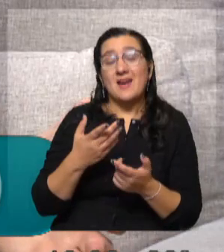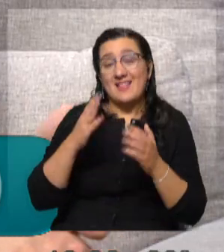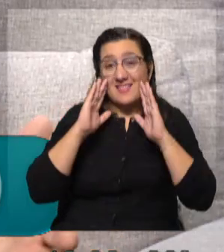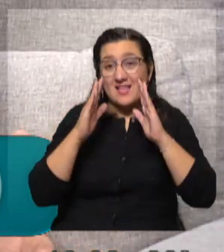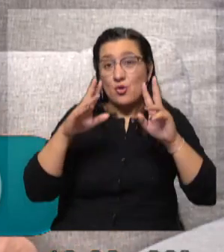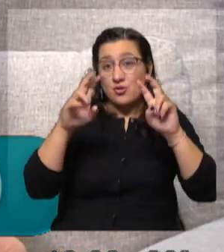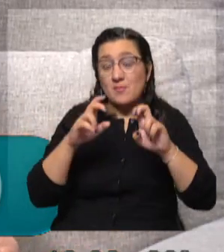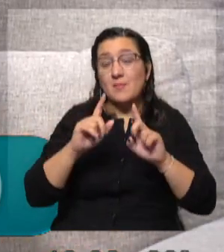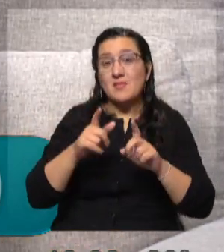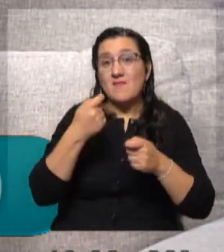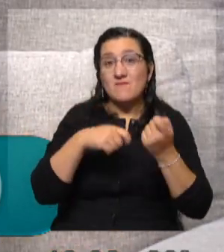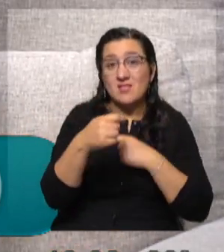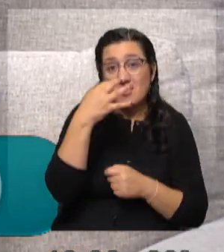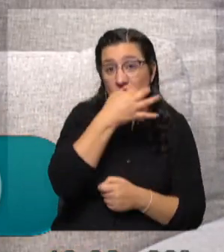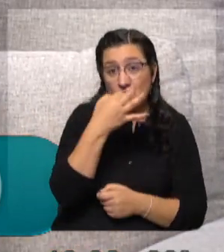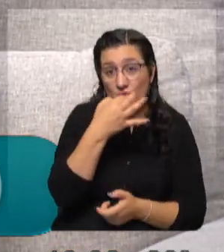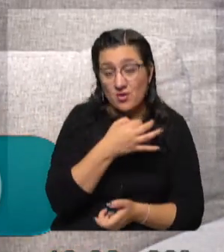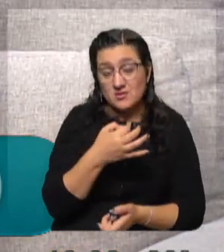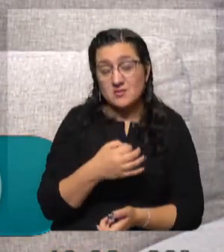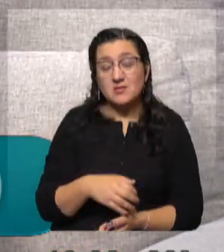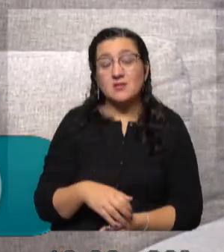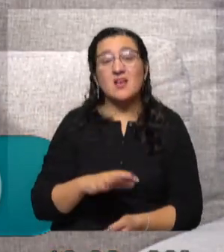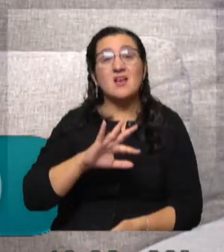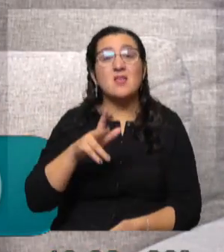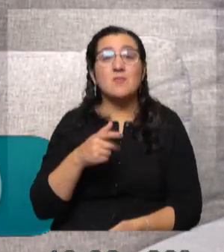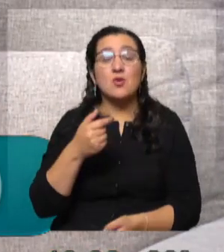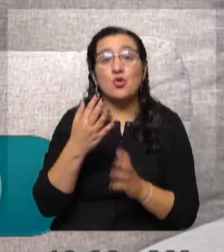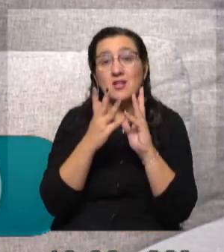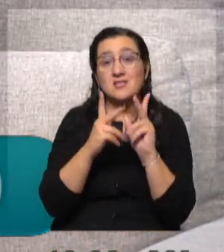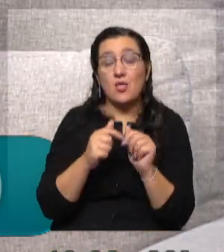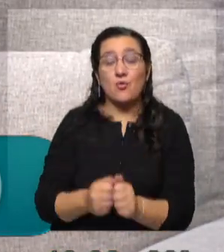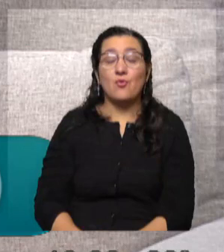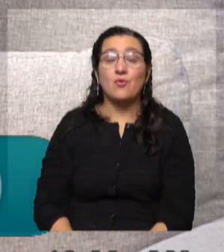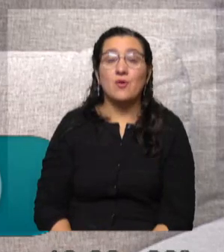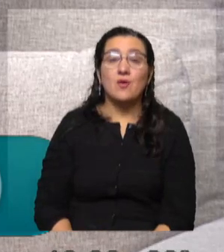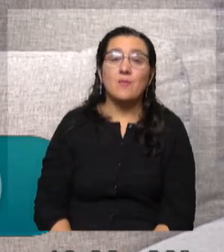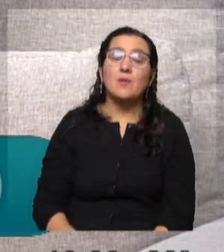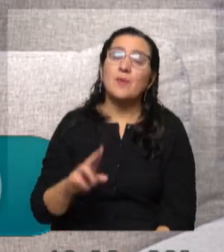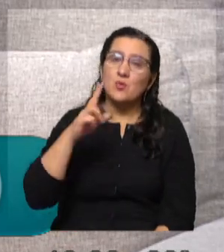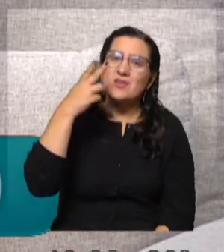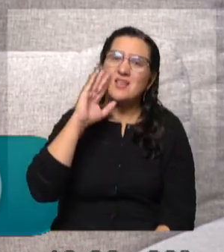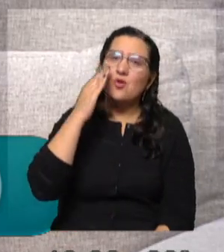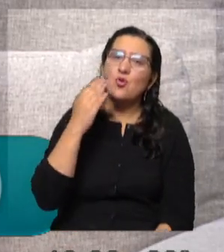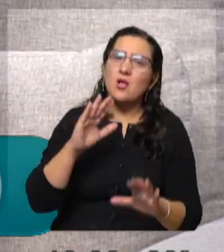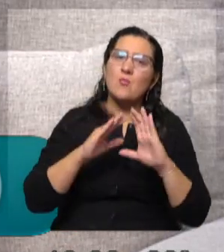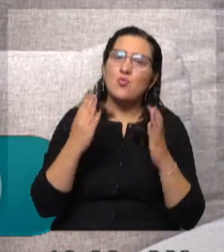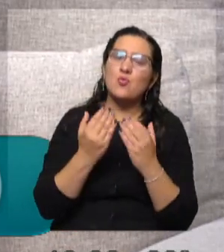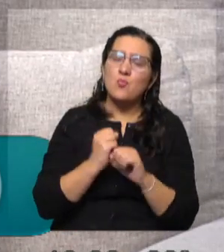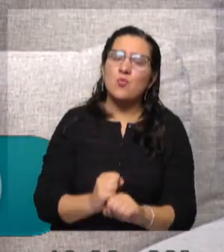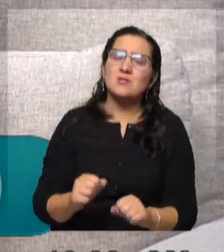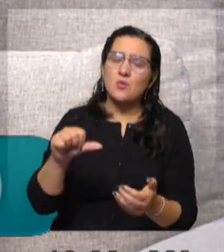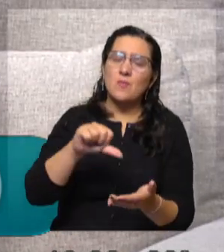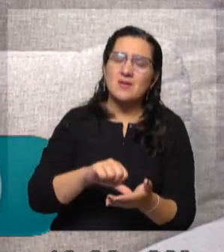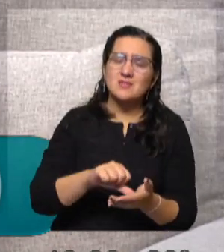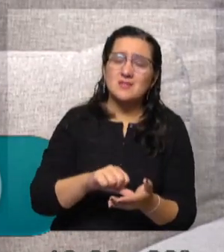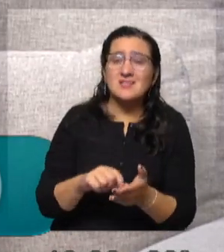ejemplo del crimen organizado pero también para que Uruguay Como hizo siempre pese en el mundo y pueda ser un país que a pesar de